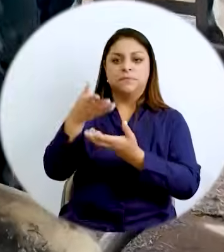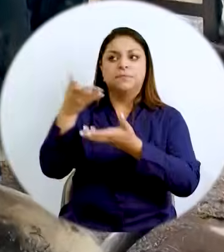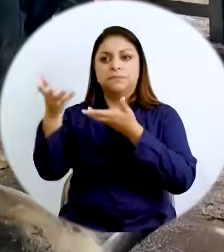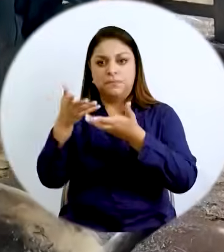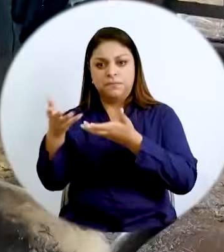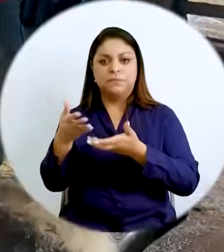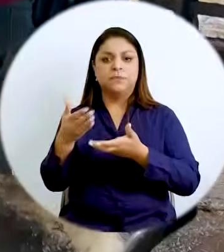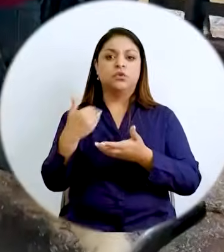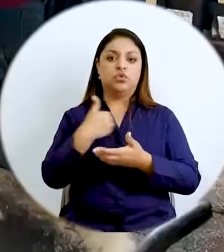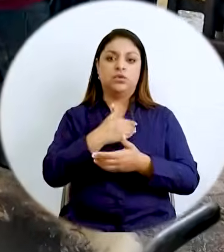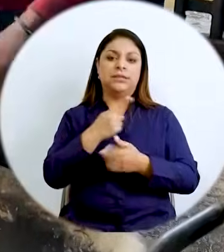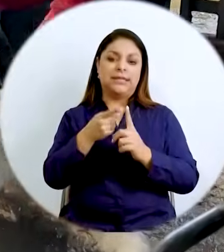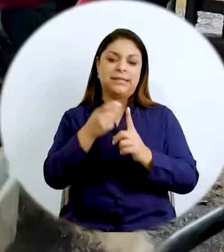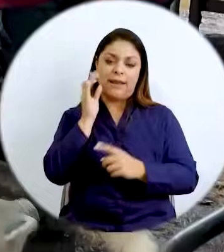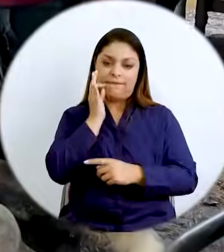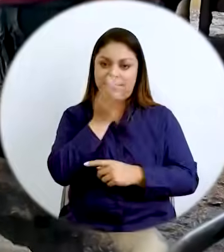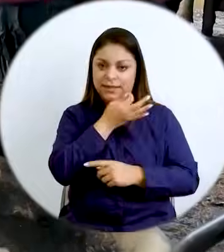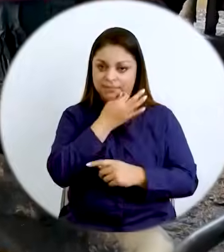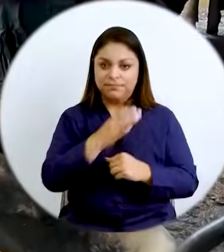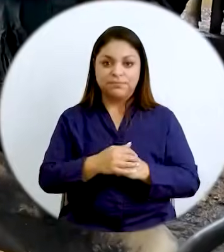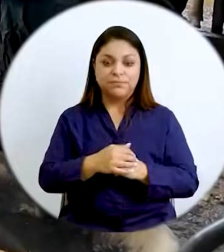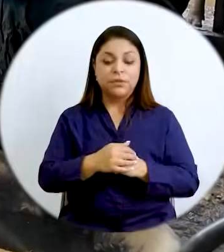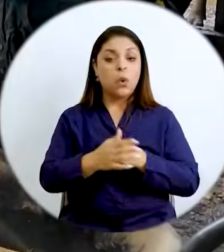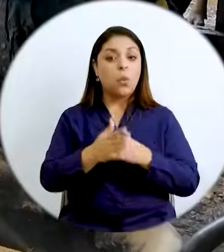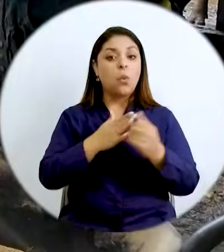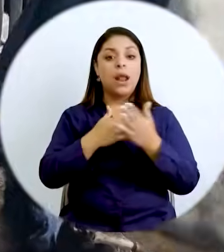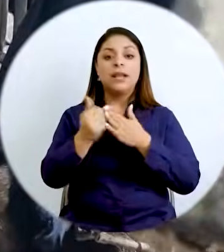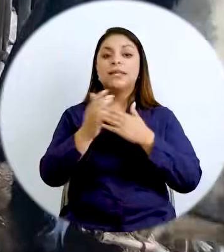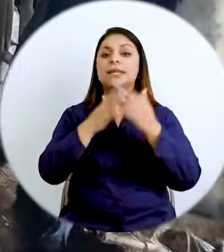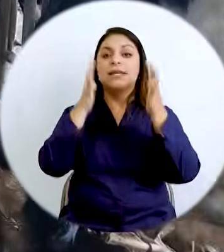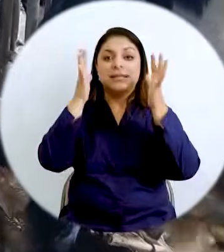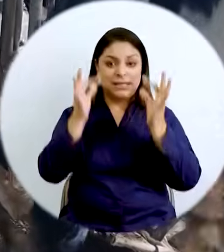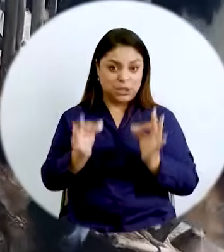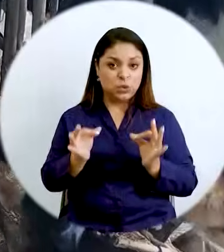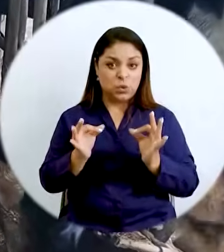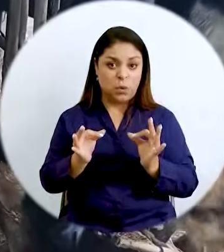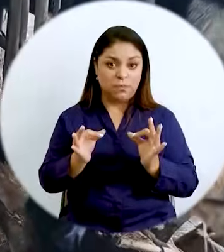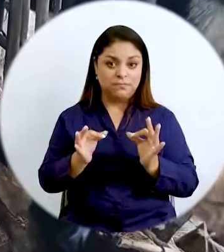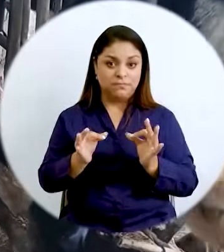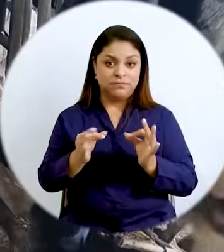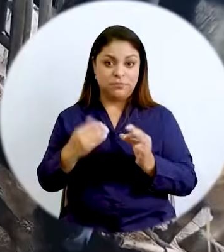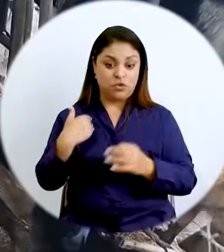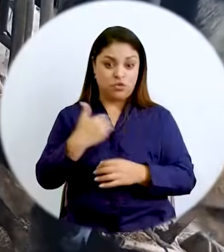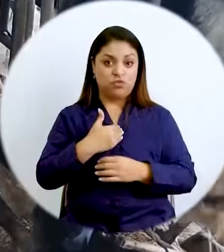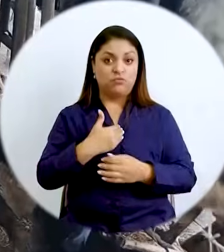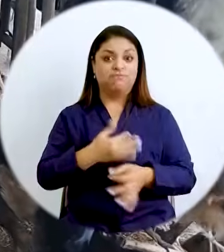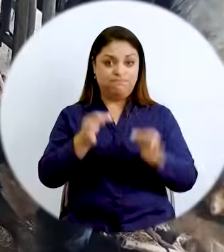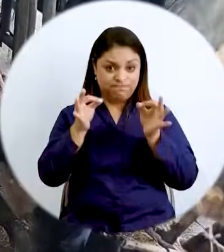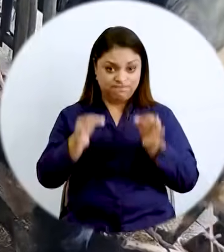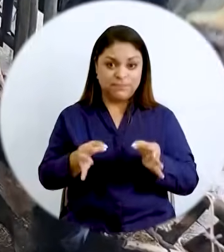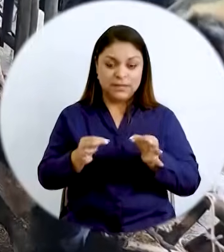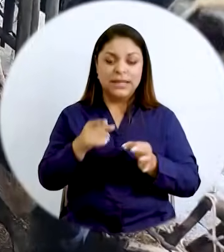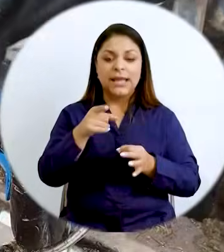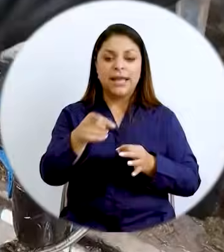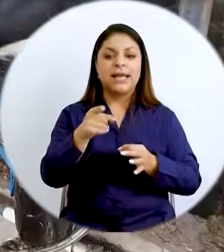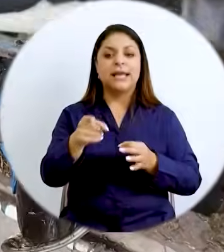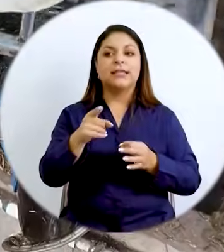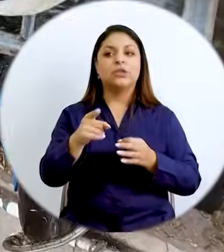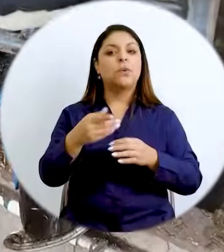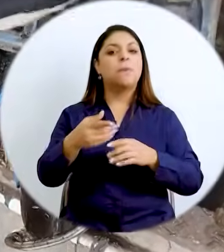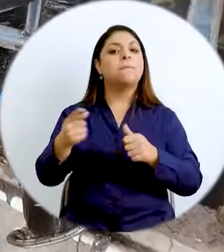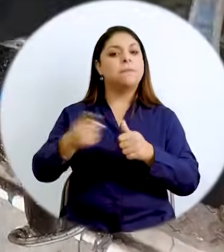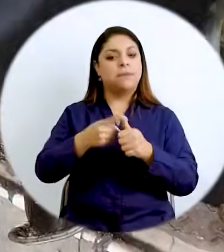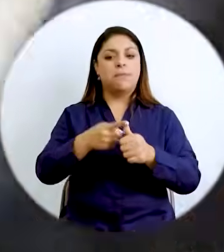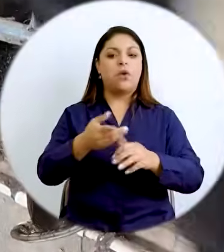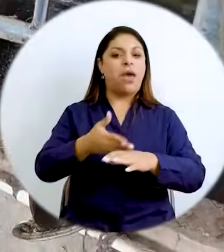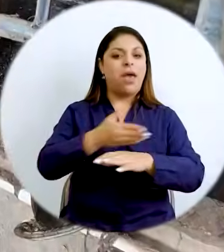nosotros les damos desde la finca. Cualquier decisión que vayamos a tomar está ligada a un